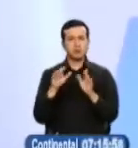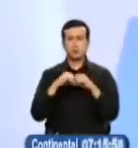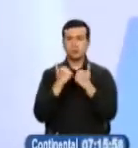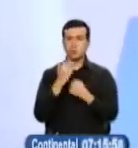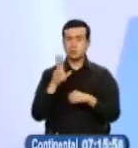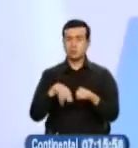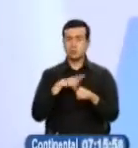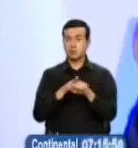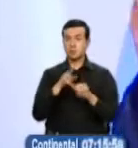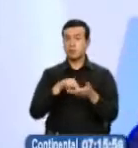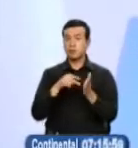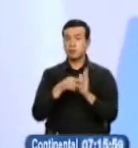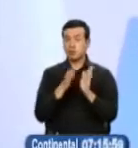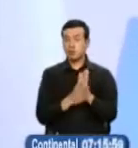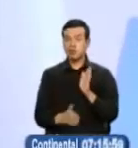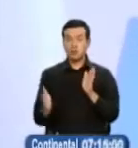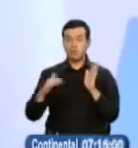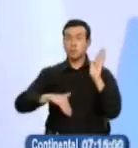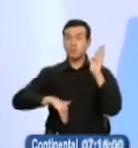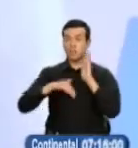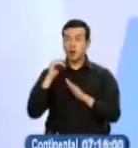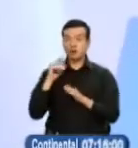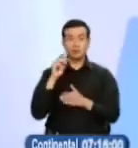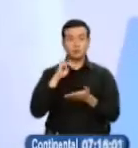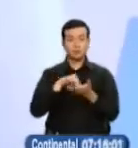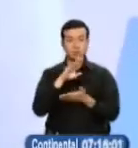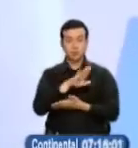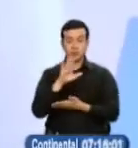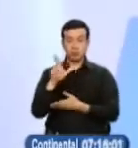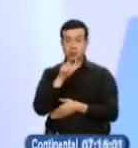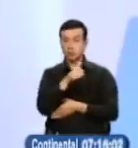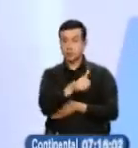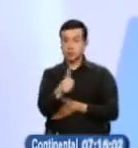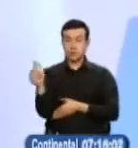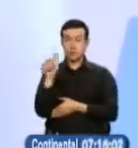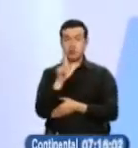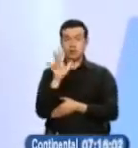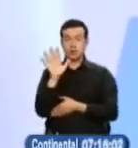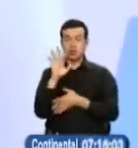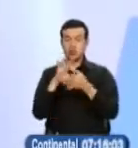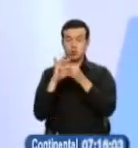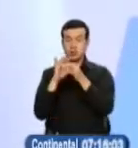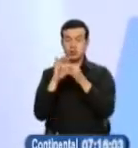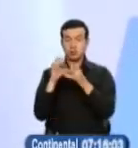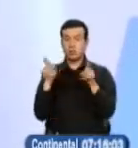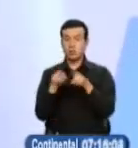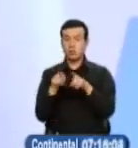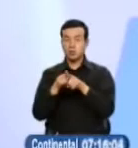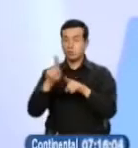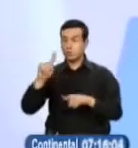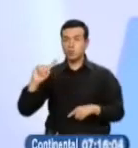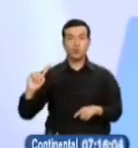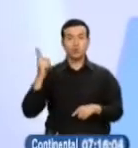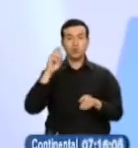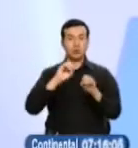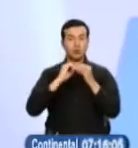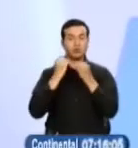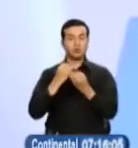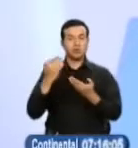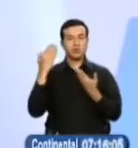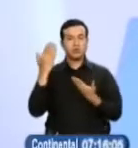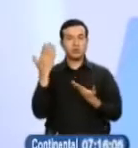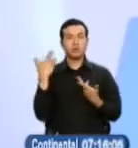Asamblea. Eso implica poderlo hacer con la militancia, que la militancia se pueda pronunciar, pero también las instancias. Somos el único partido, Carlos, que